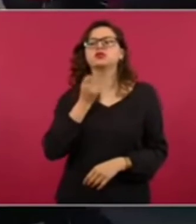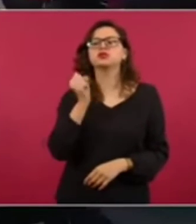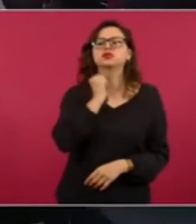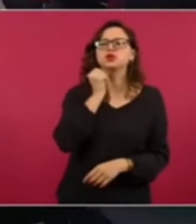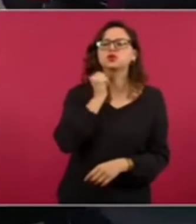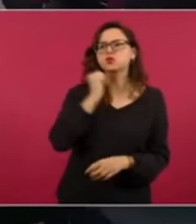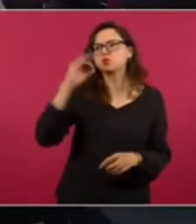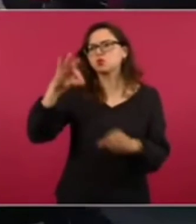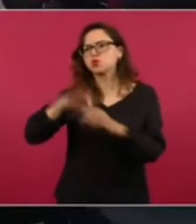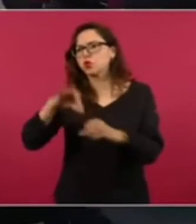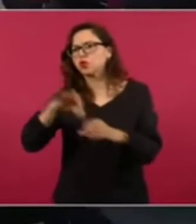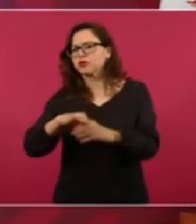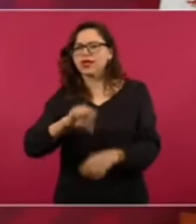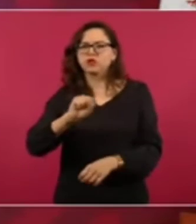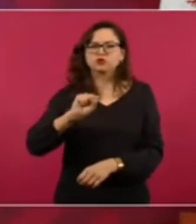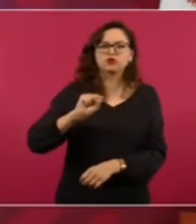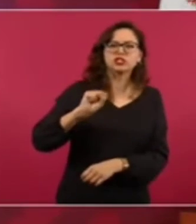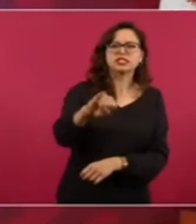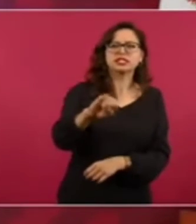¿Quiénes votaron a favor?